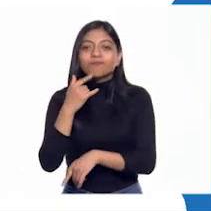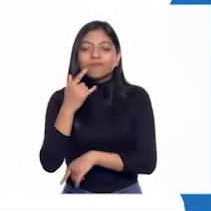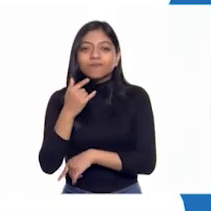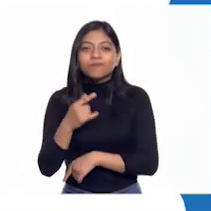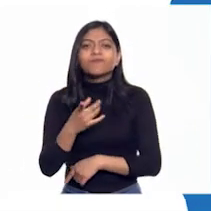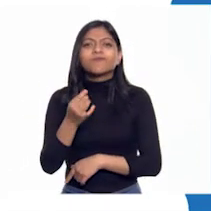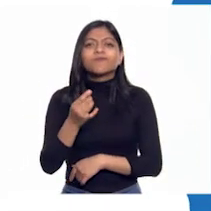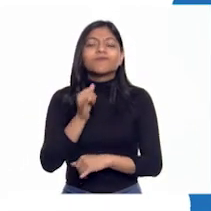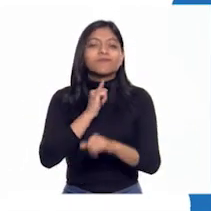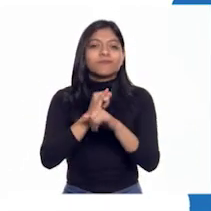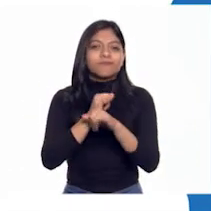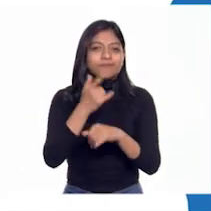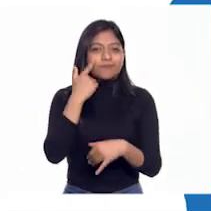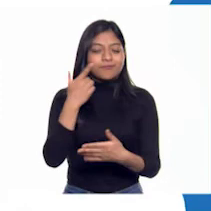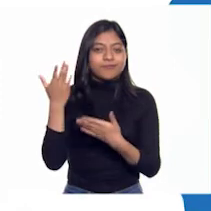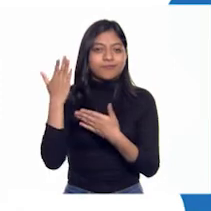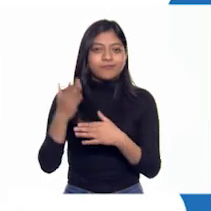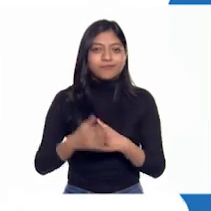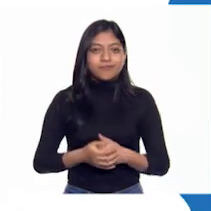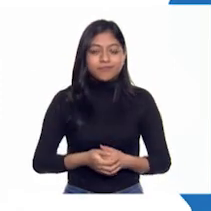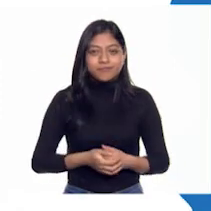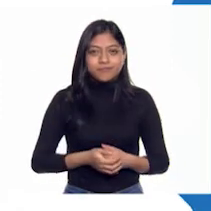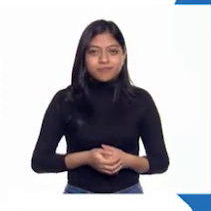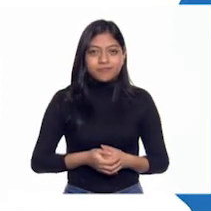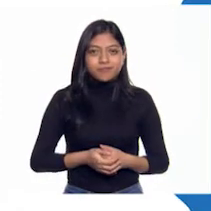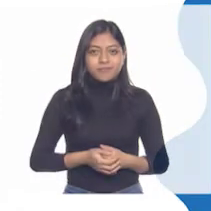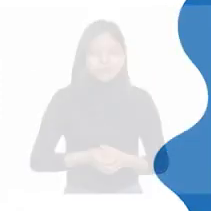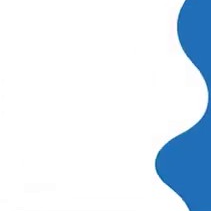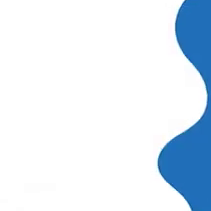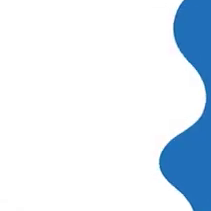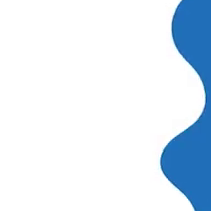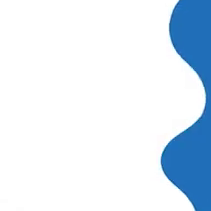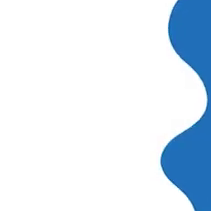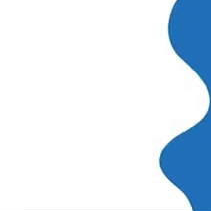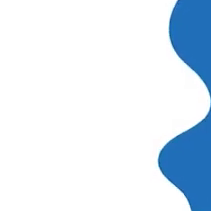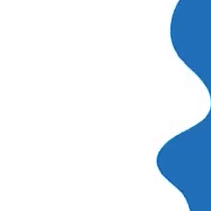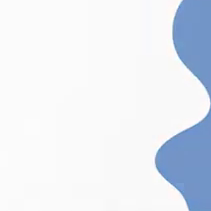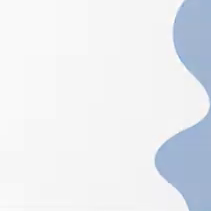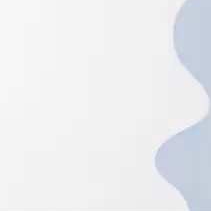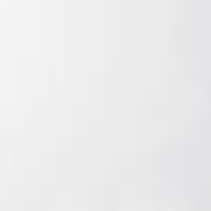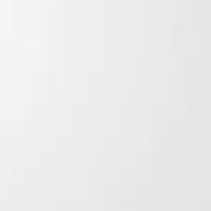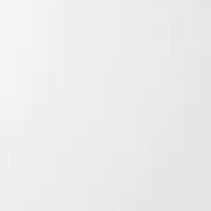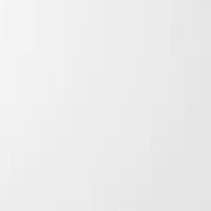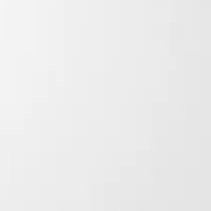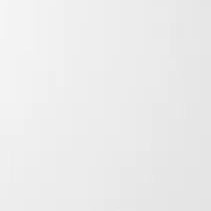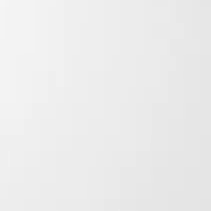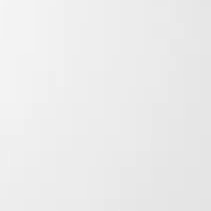liga: aprendeencasa.cep.gov.mx.